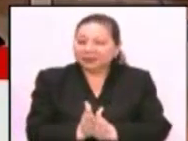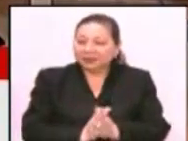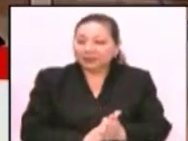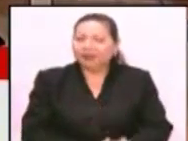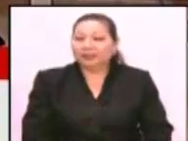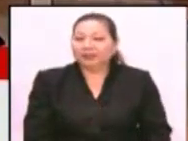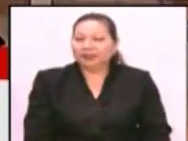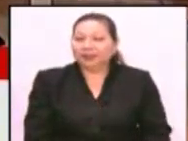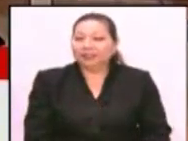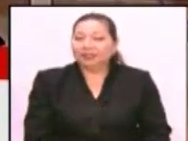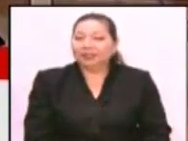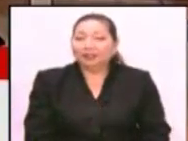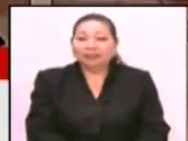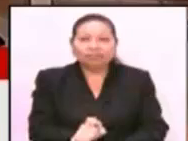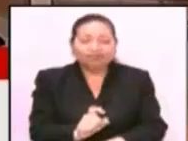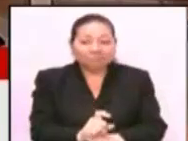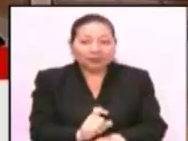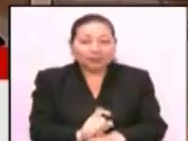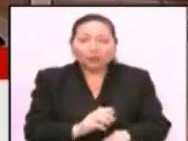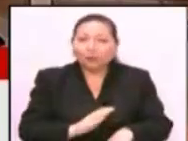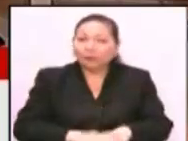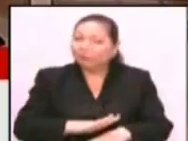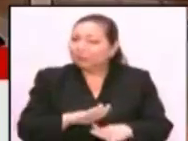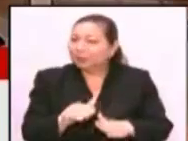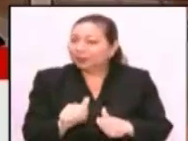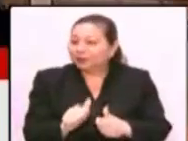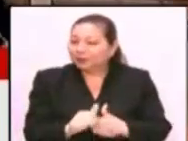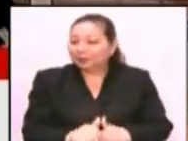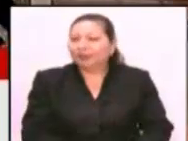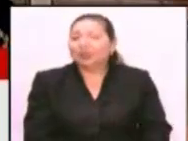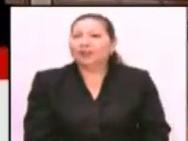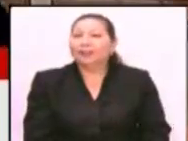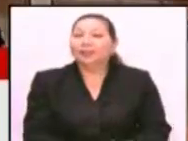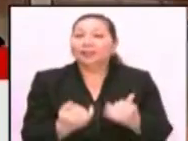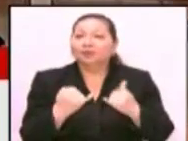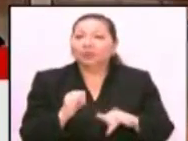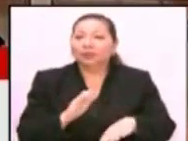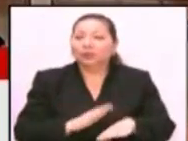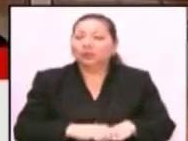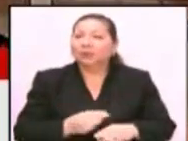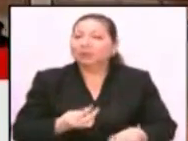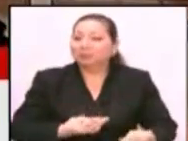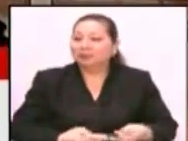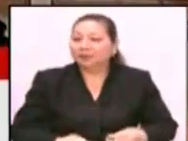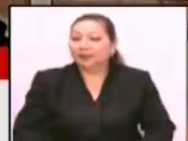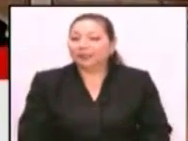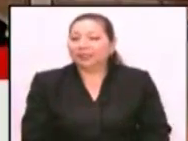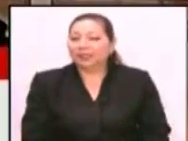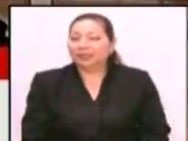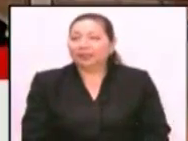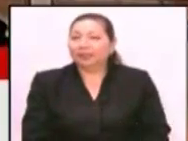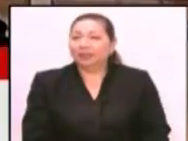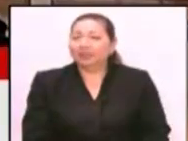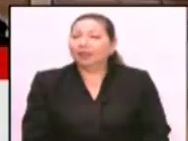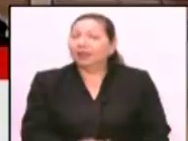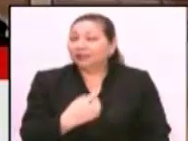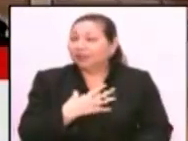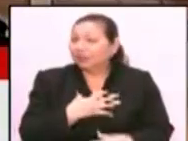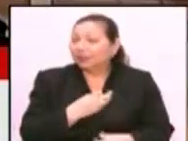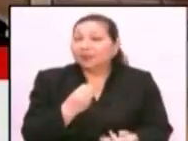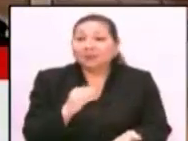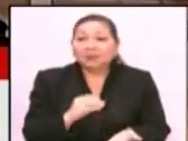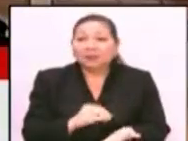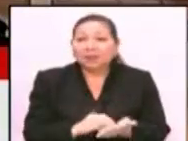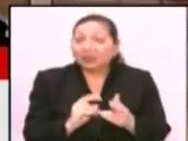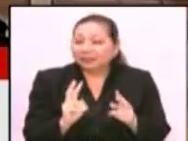recursos, capacitación y sobre todo información sobre el mercado. De hecho, sí nos encantaría también saber